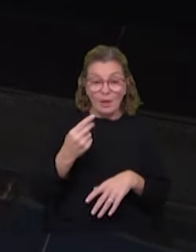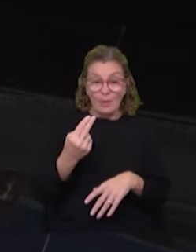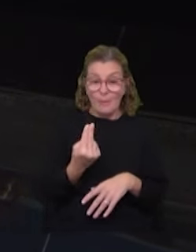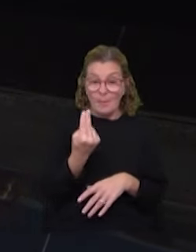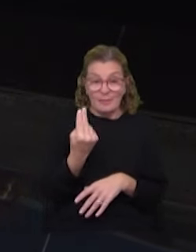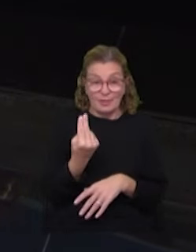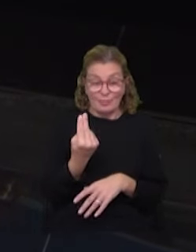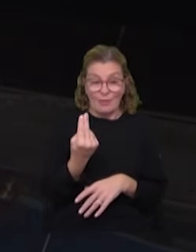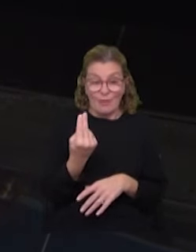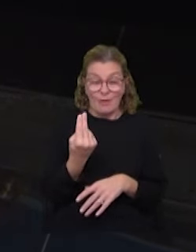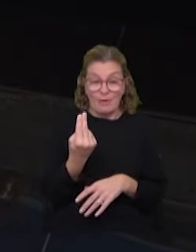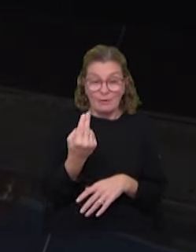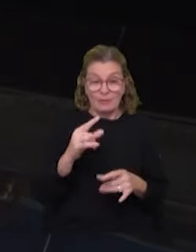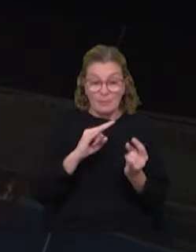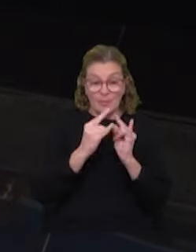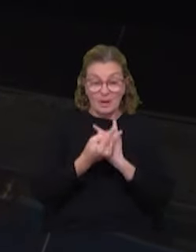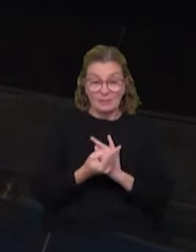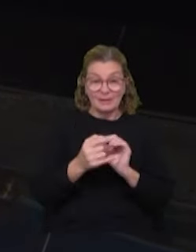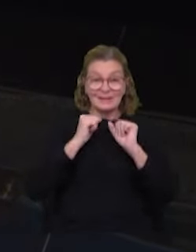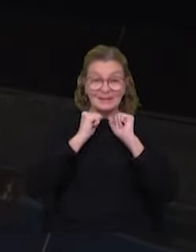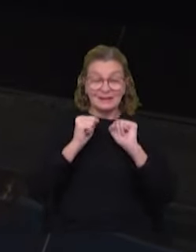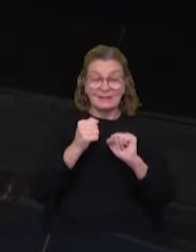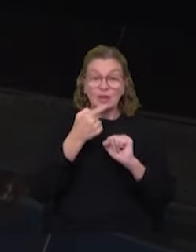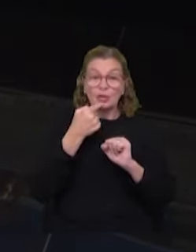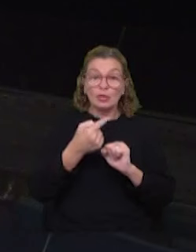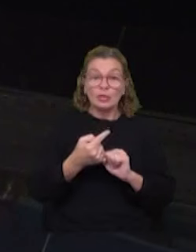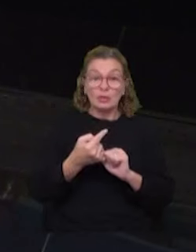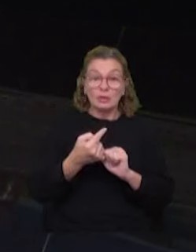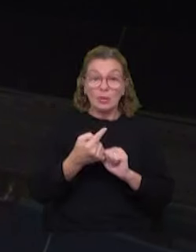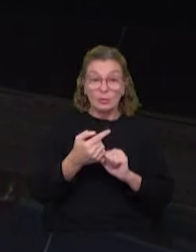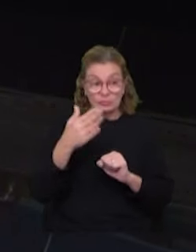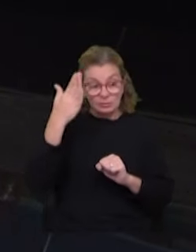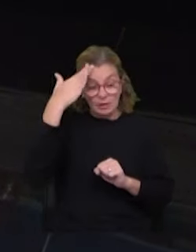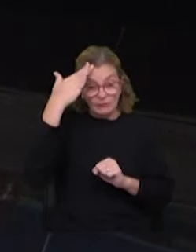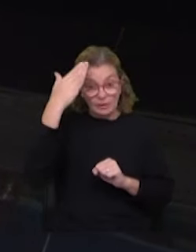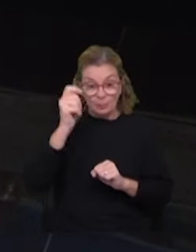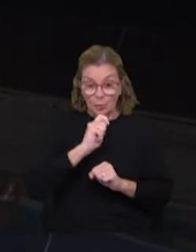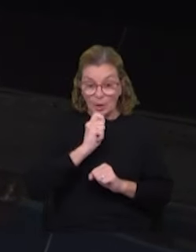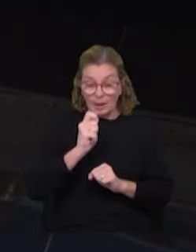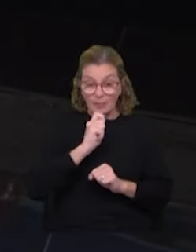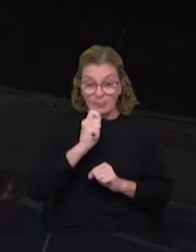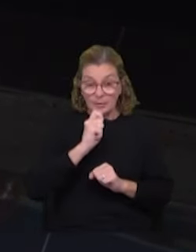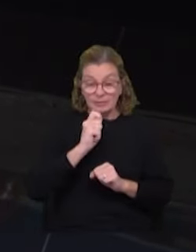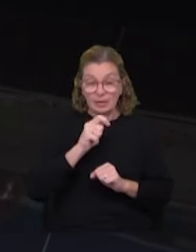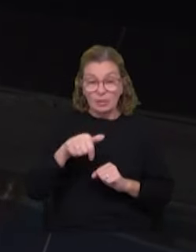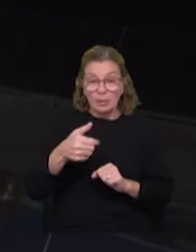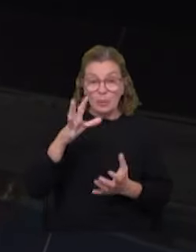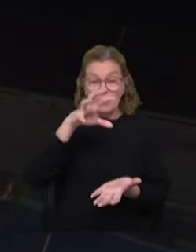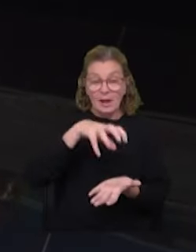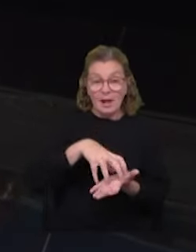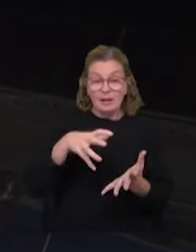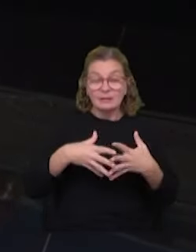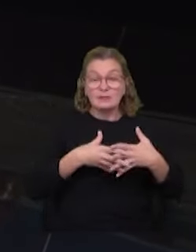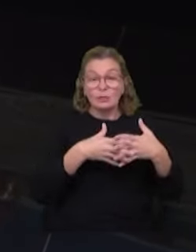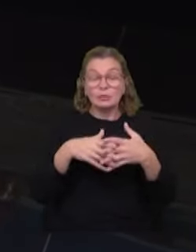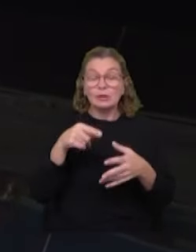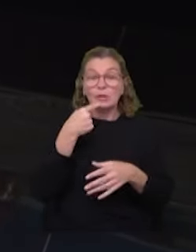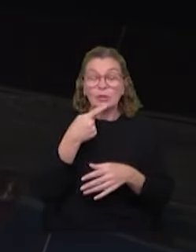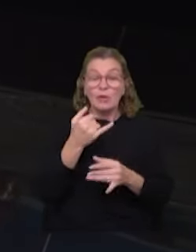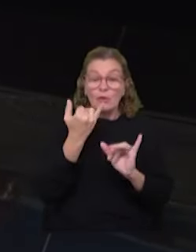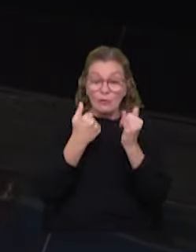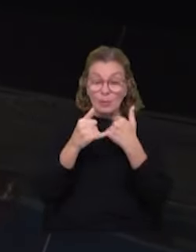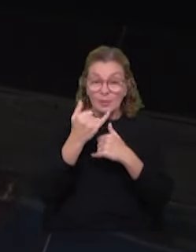previa del parlamento el secretario de estado había dicho que se enteró por la prensa luego de que la embajada norteamericana informara en sus